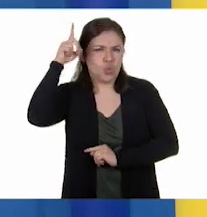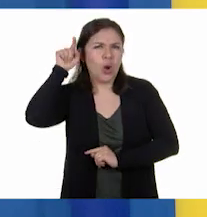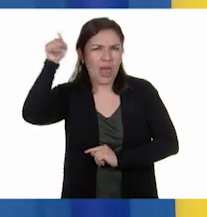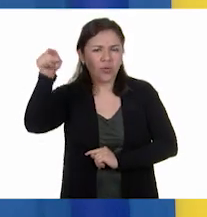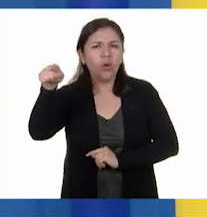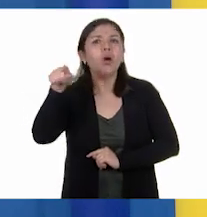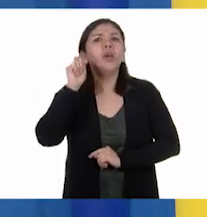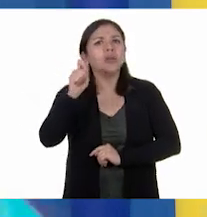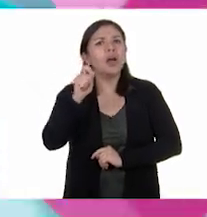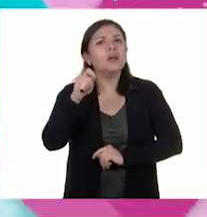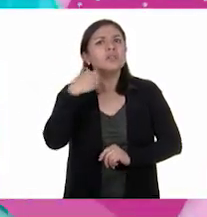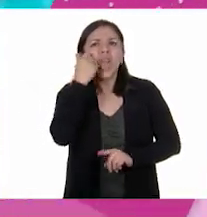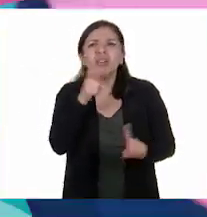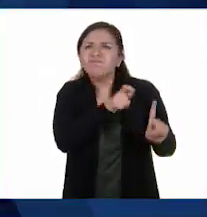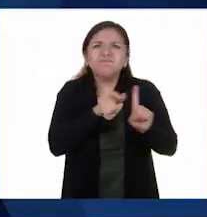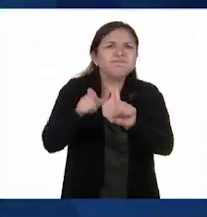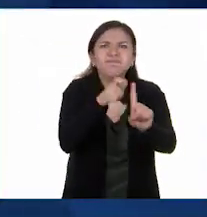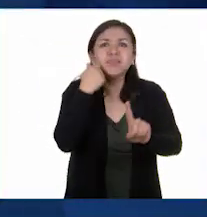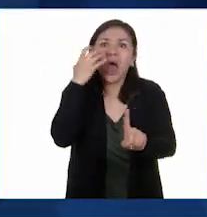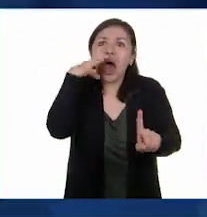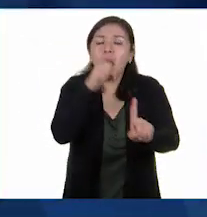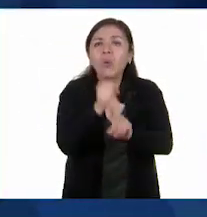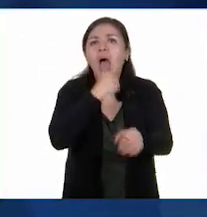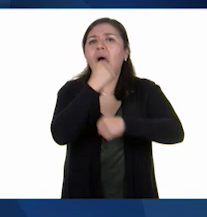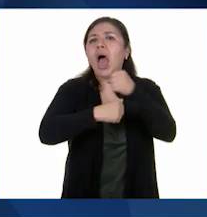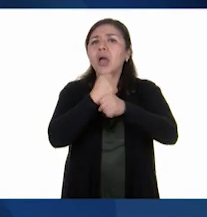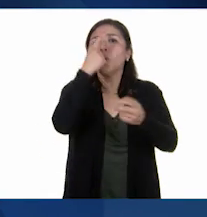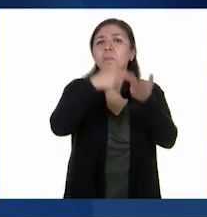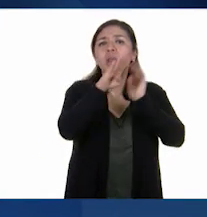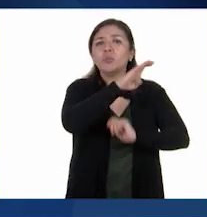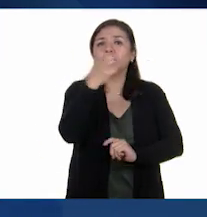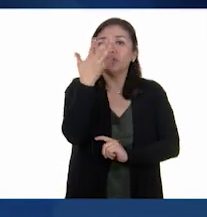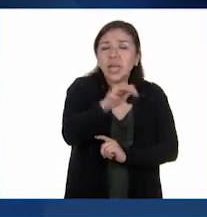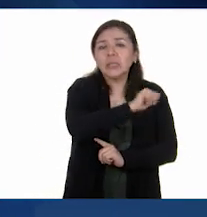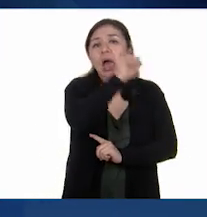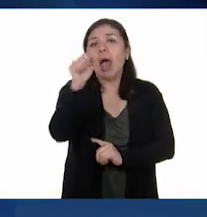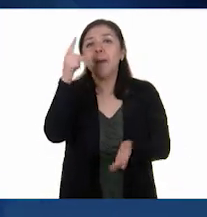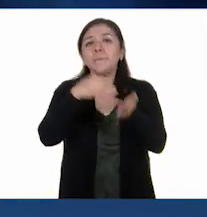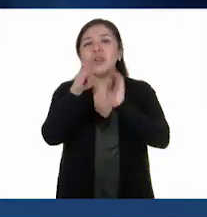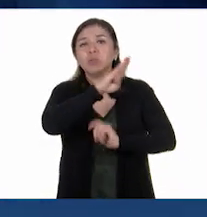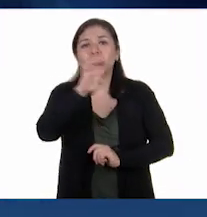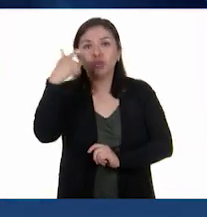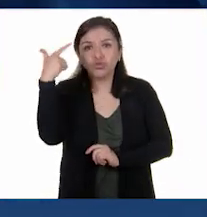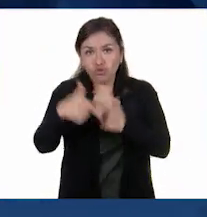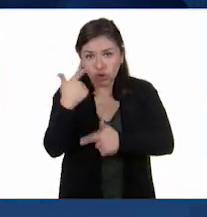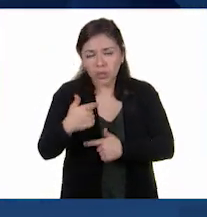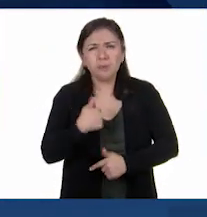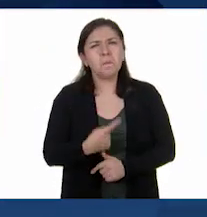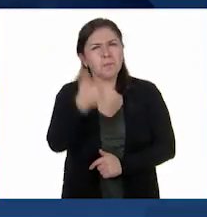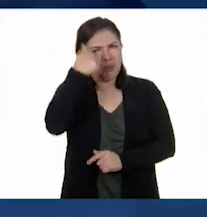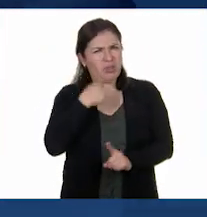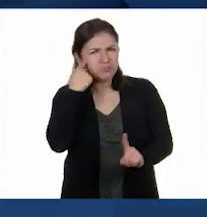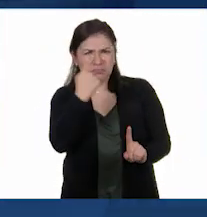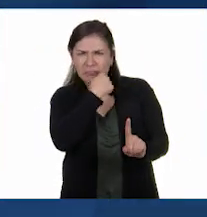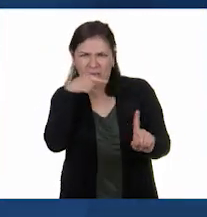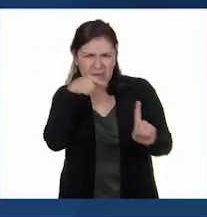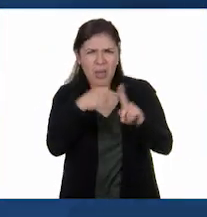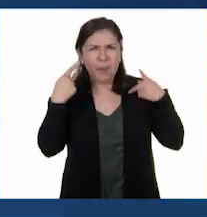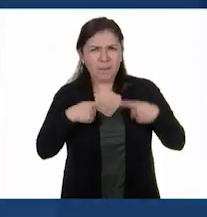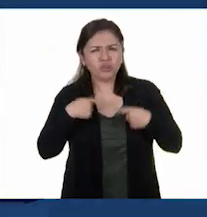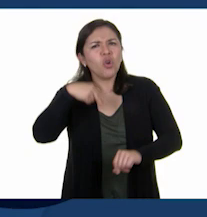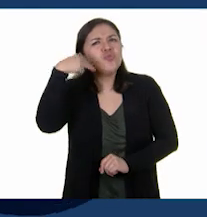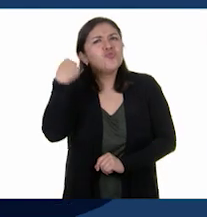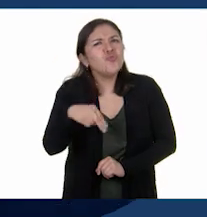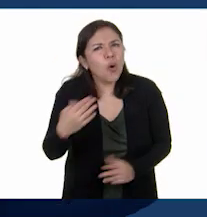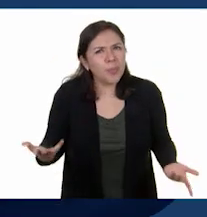fue percibido entre 1910 y 1912. Un primer elemento que llama mi atención en torno a Francisco Villa es su